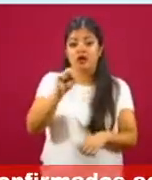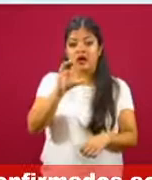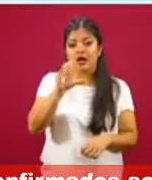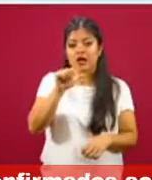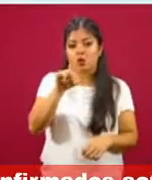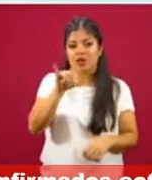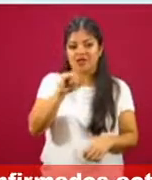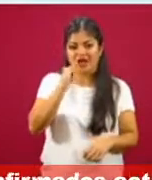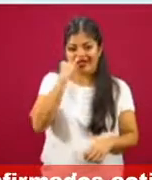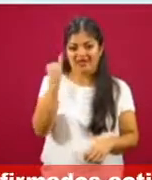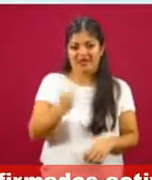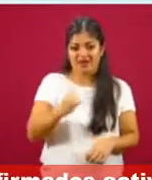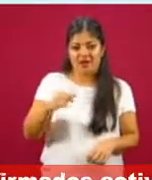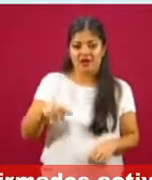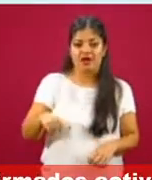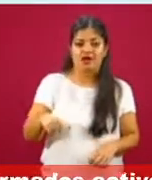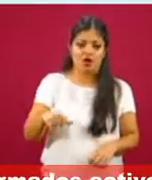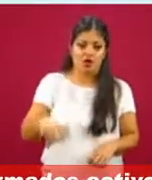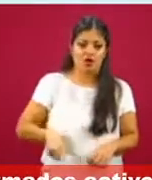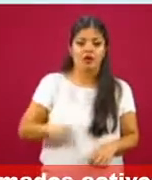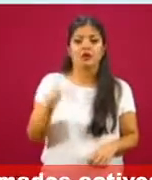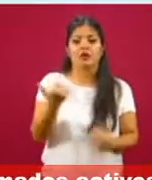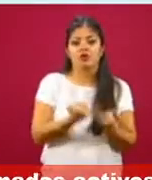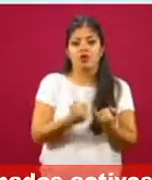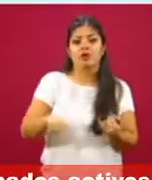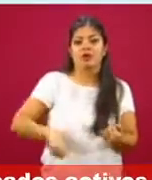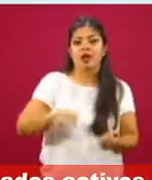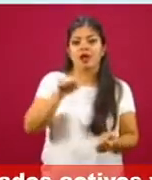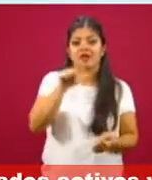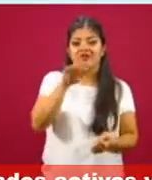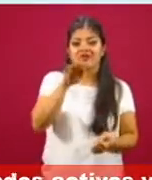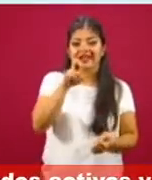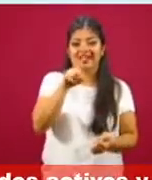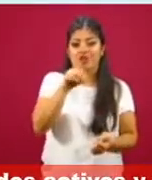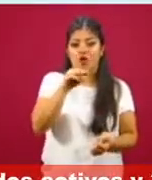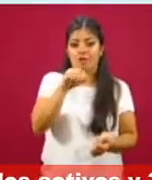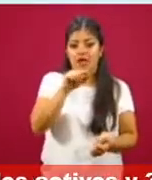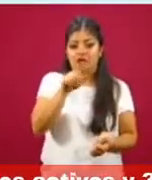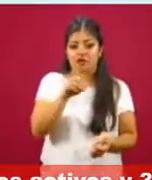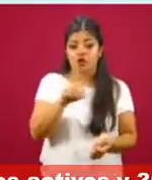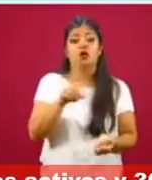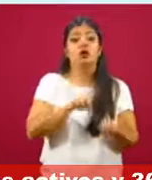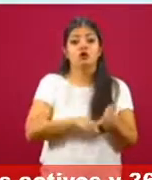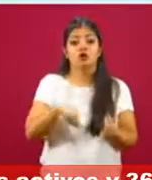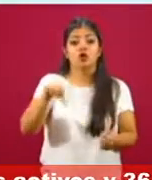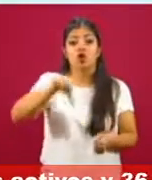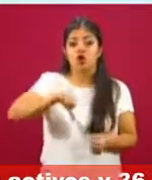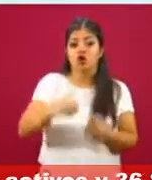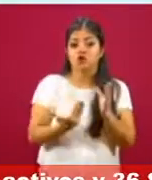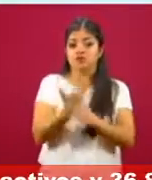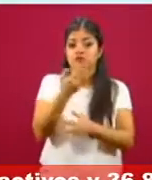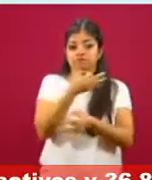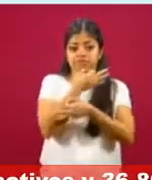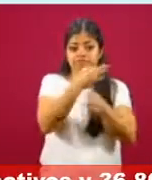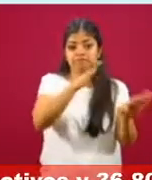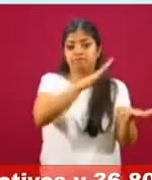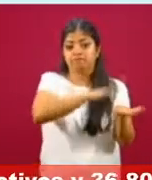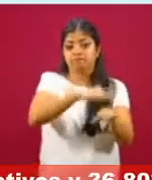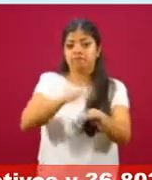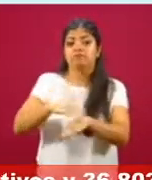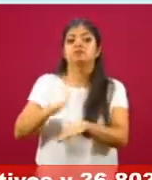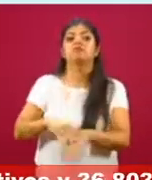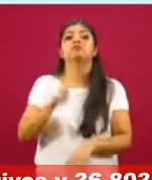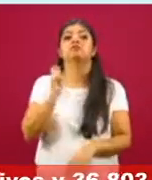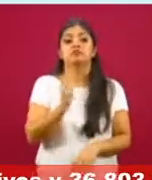de gobierno, el gobernador Alfredo del Mazo, han tomado disposiciones que anunciaron esta misma mañana y que corresponden a un esquema